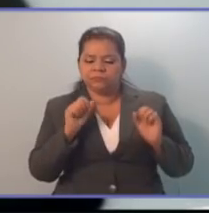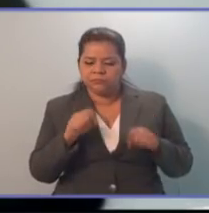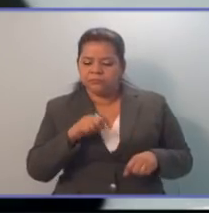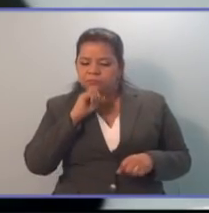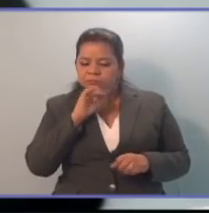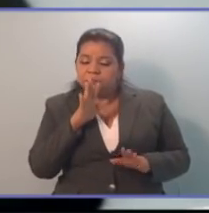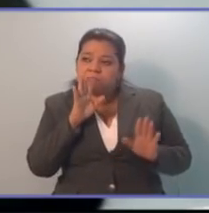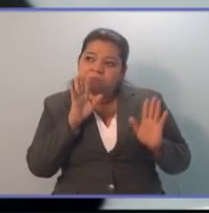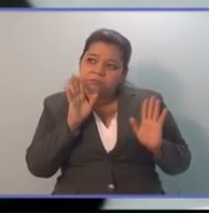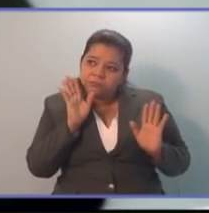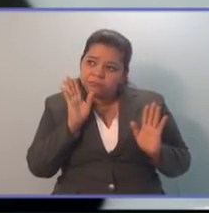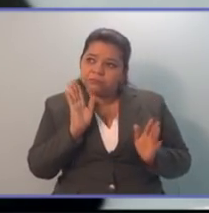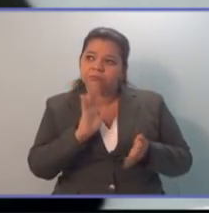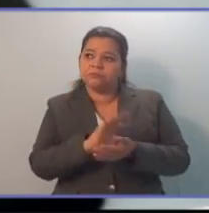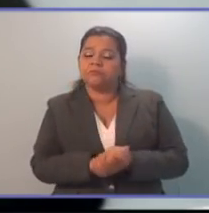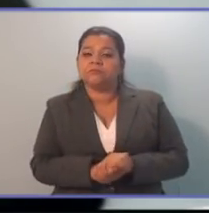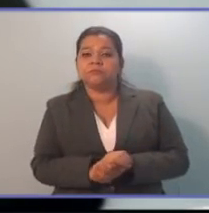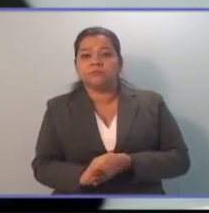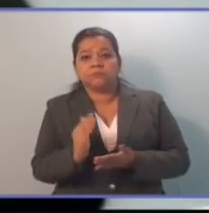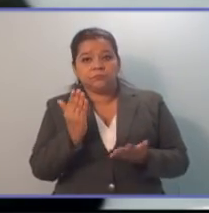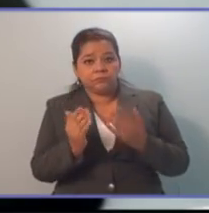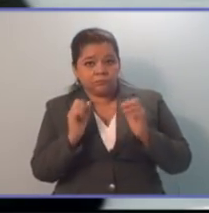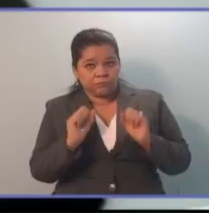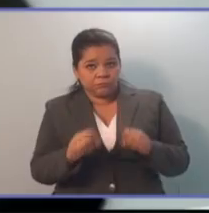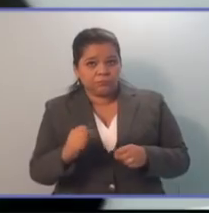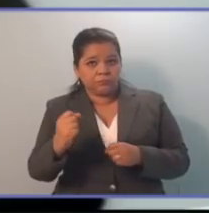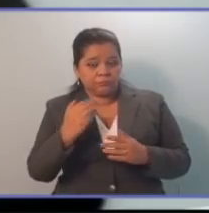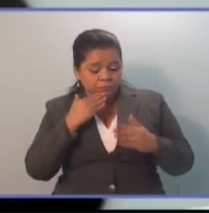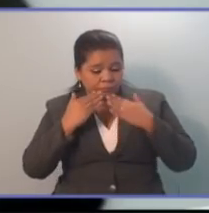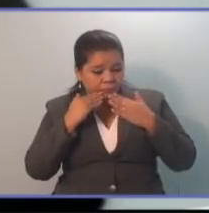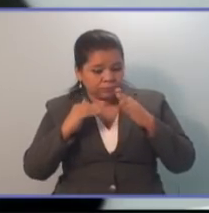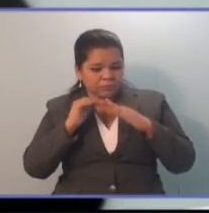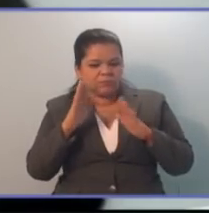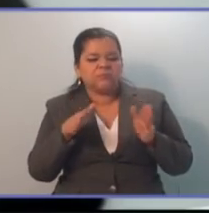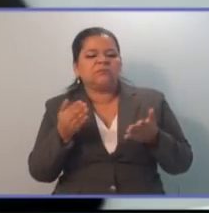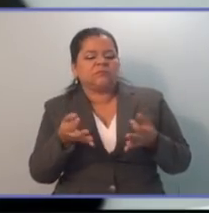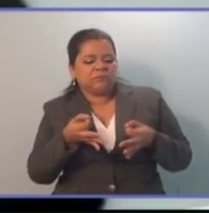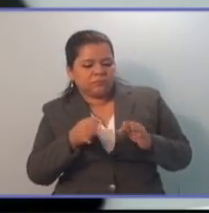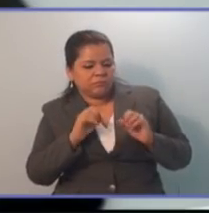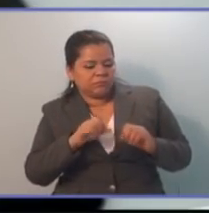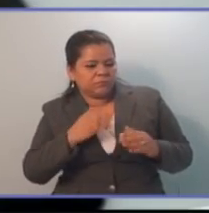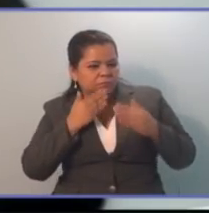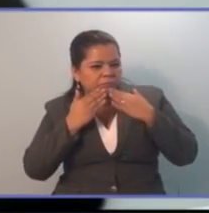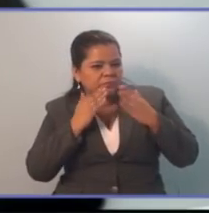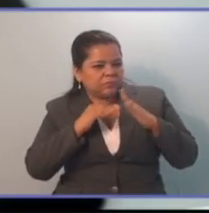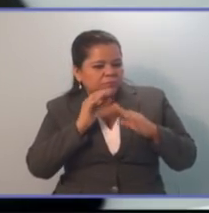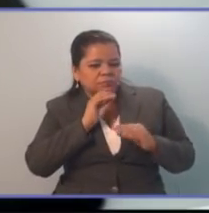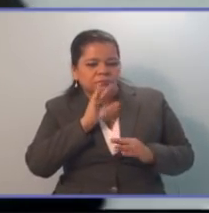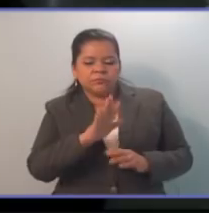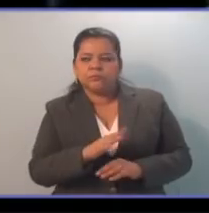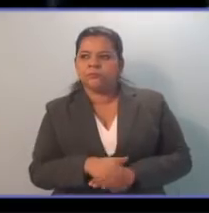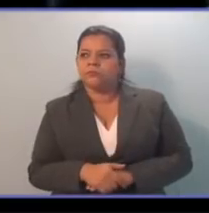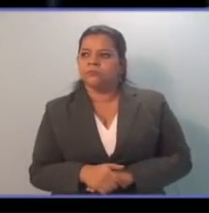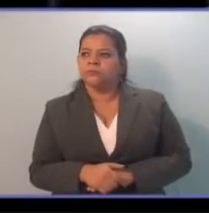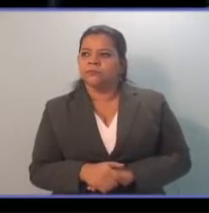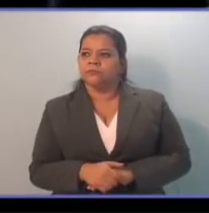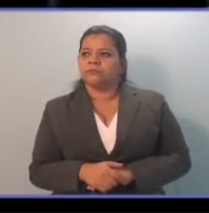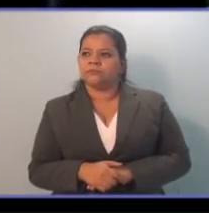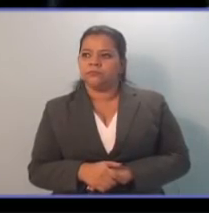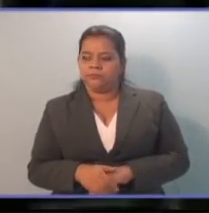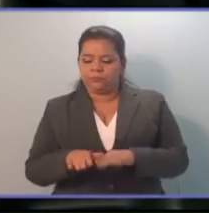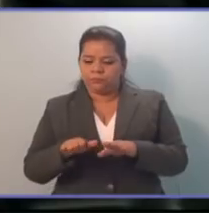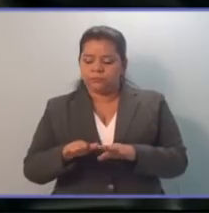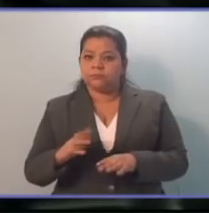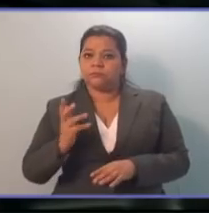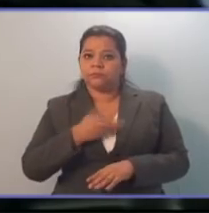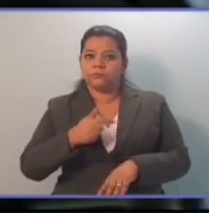O si pueden ustedes decirme en qué forma amplío la respuesta. Muchísimas gracias, licenciada. Damos